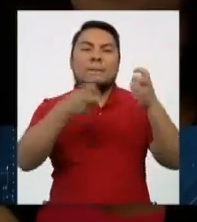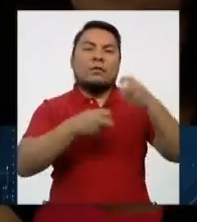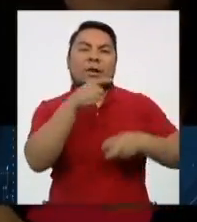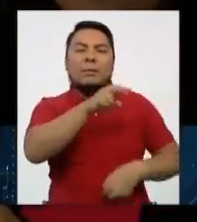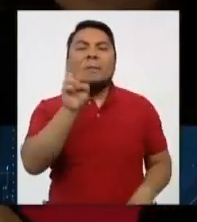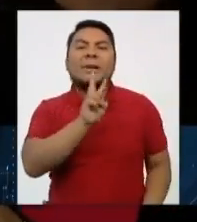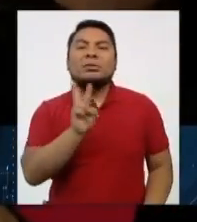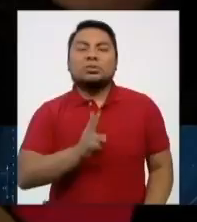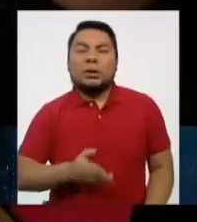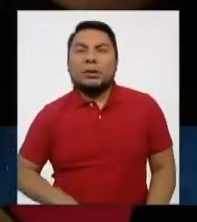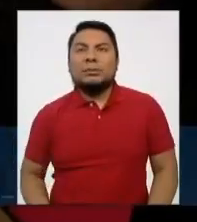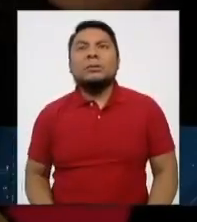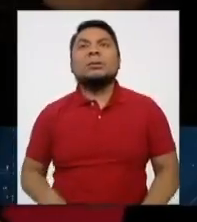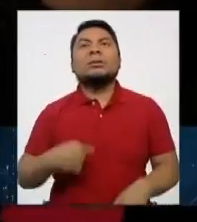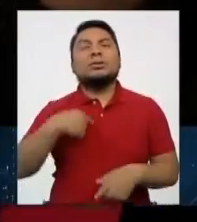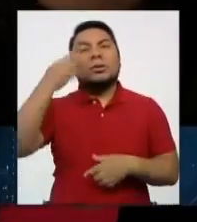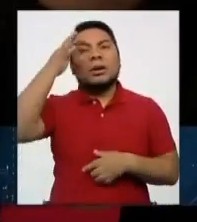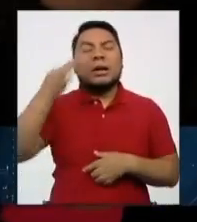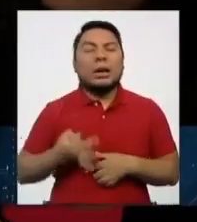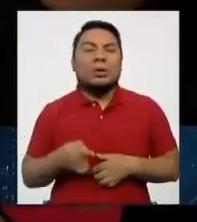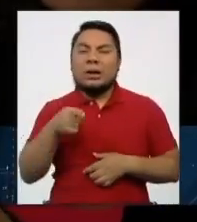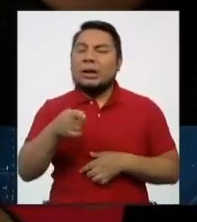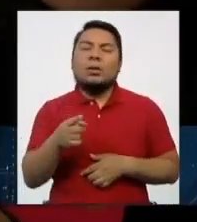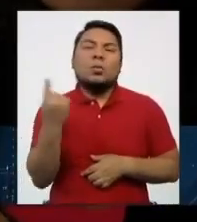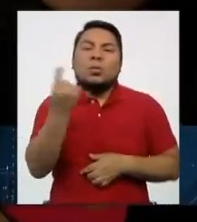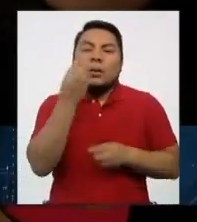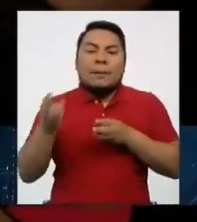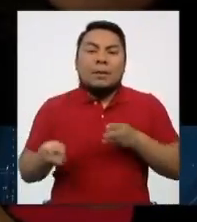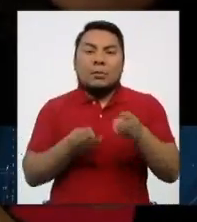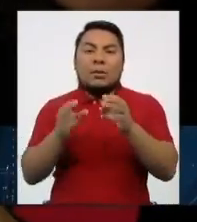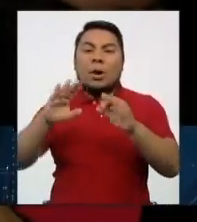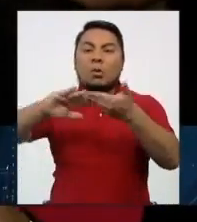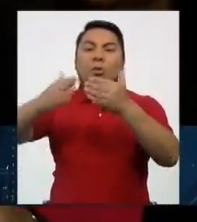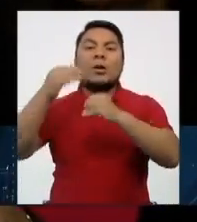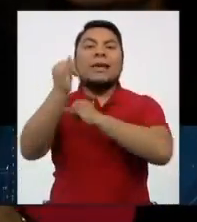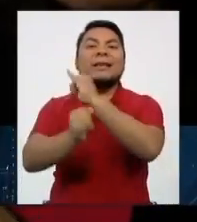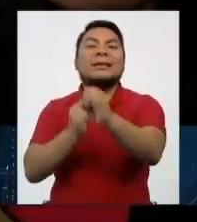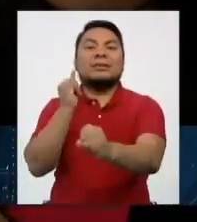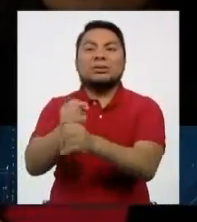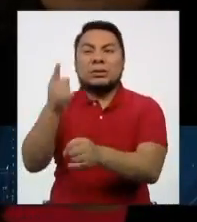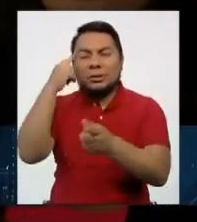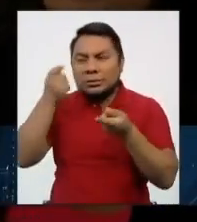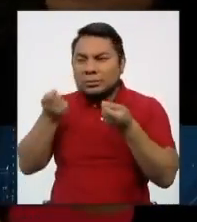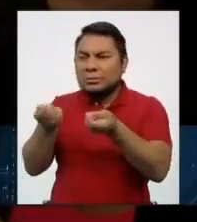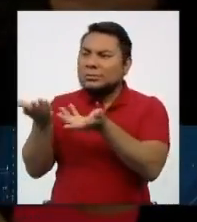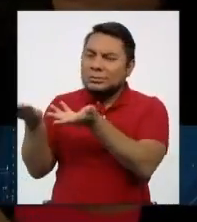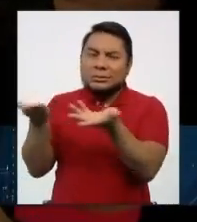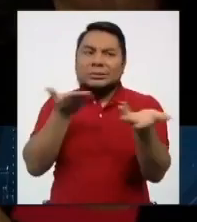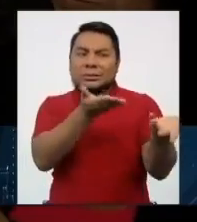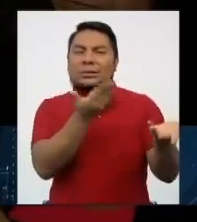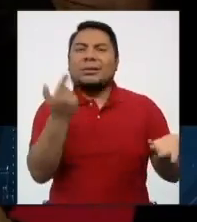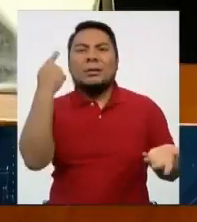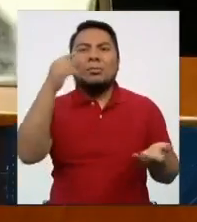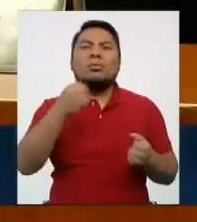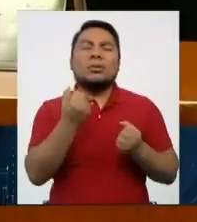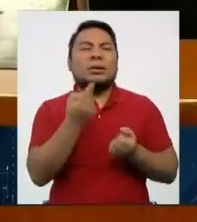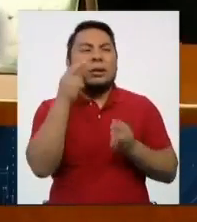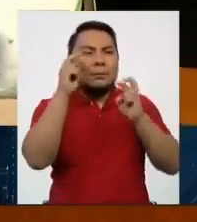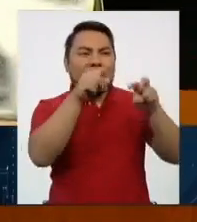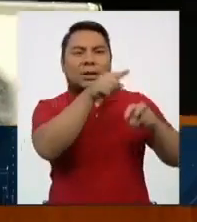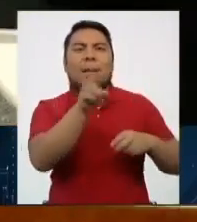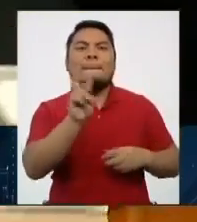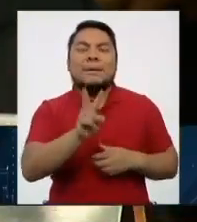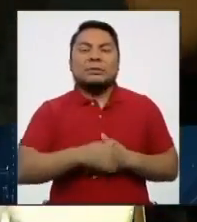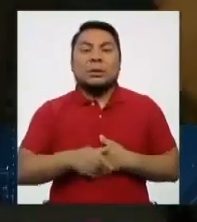creo que es la única forma de que la comunidad internacional presione para el restablecimiento de la democracia en Venezuela.